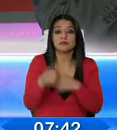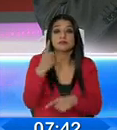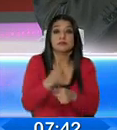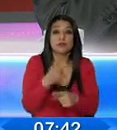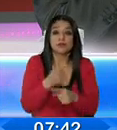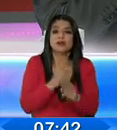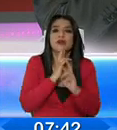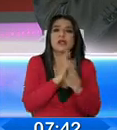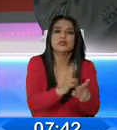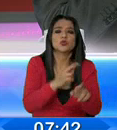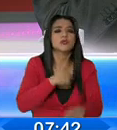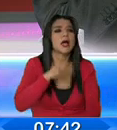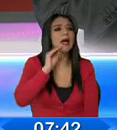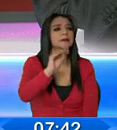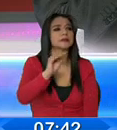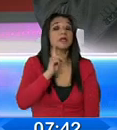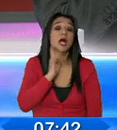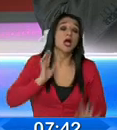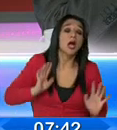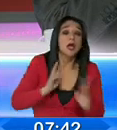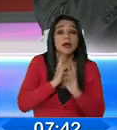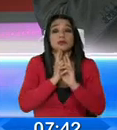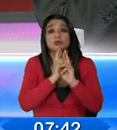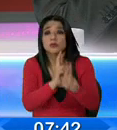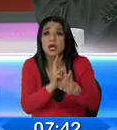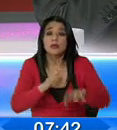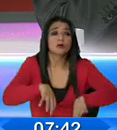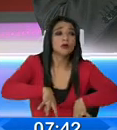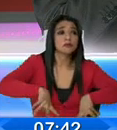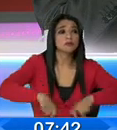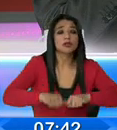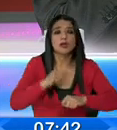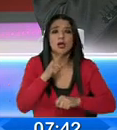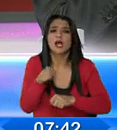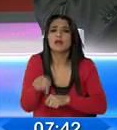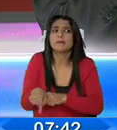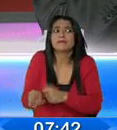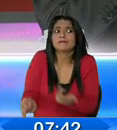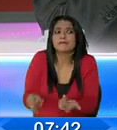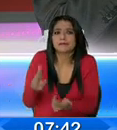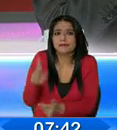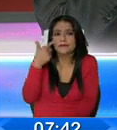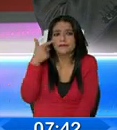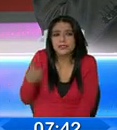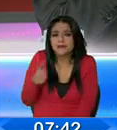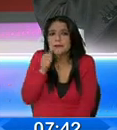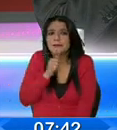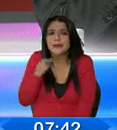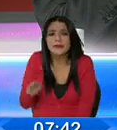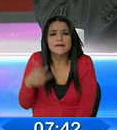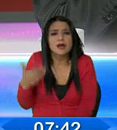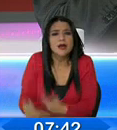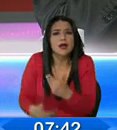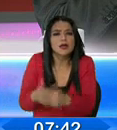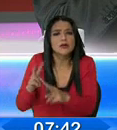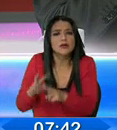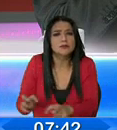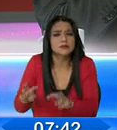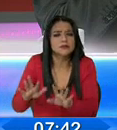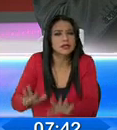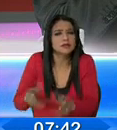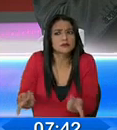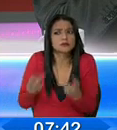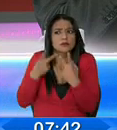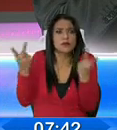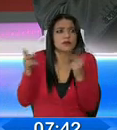resultados parciales, se los plantea en forma de presentaciones públicas